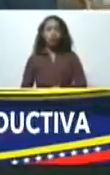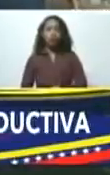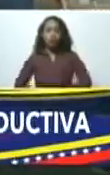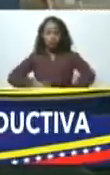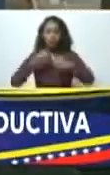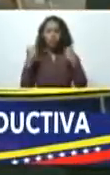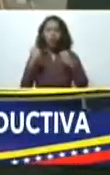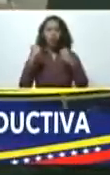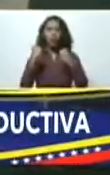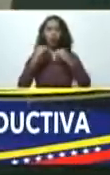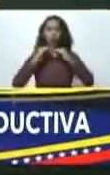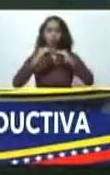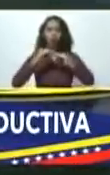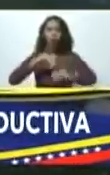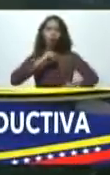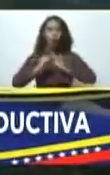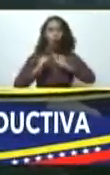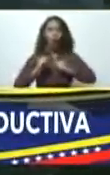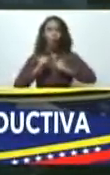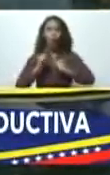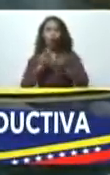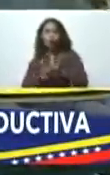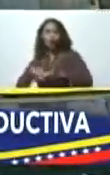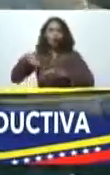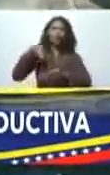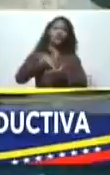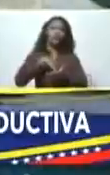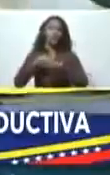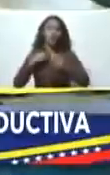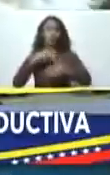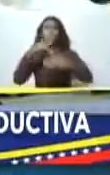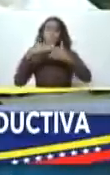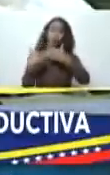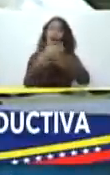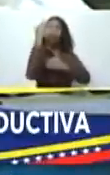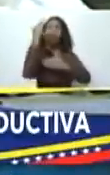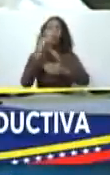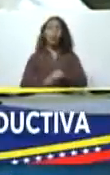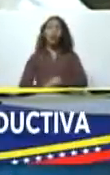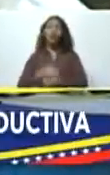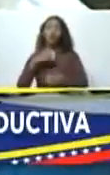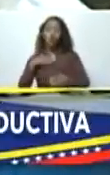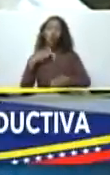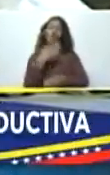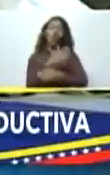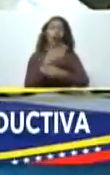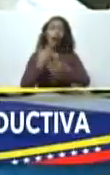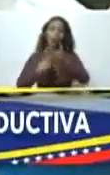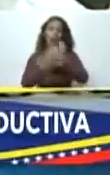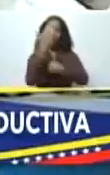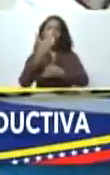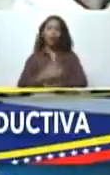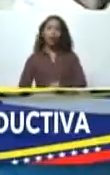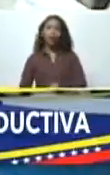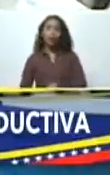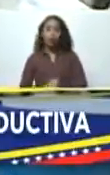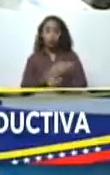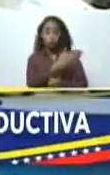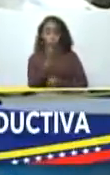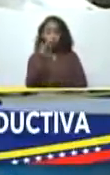recia, del llano, joropo, y levanto el ánimo y digo, bueno, pa'lante, compadre, lo que voy es pa'lante, para que tú